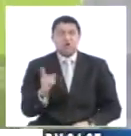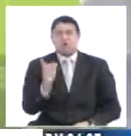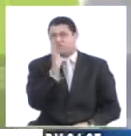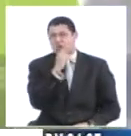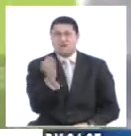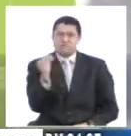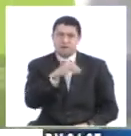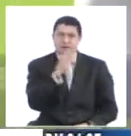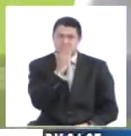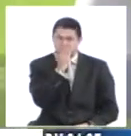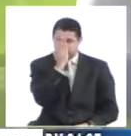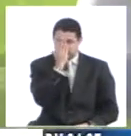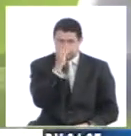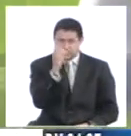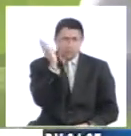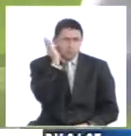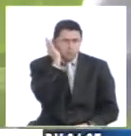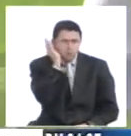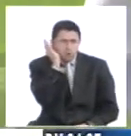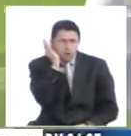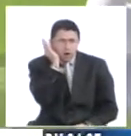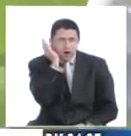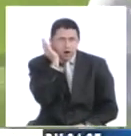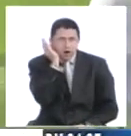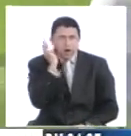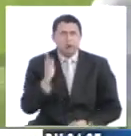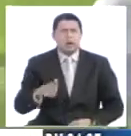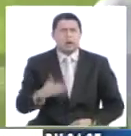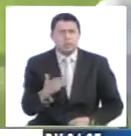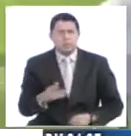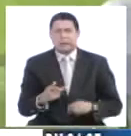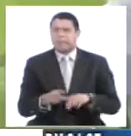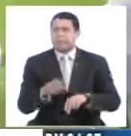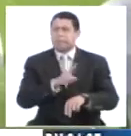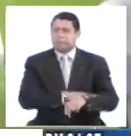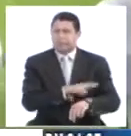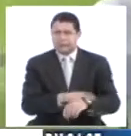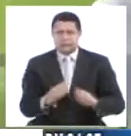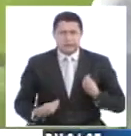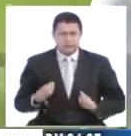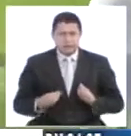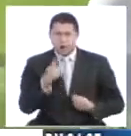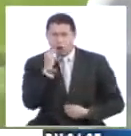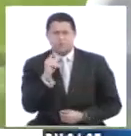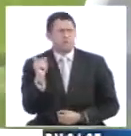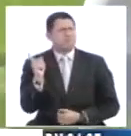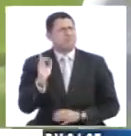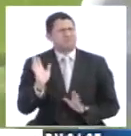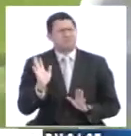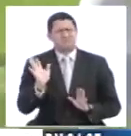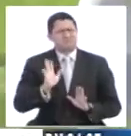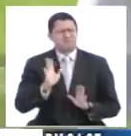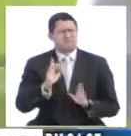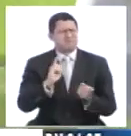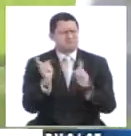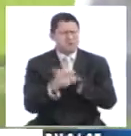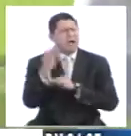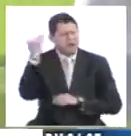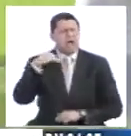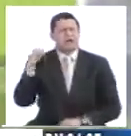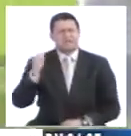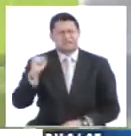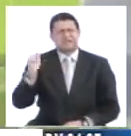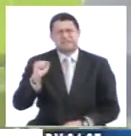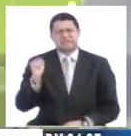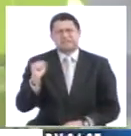más insulina las mujeres suelen ser puede afectar la masa la ansiedad que los hombres no hoy en día eso a camps eso antiguo meterse hoy en